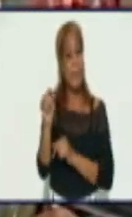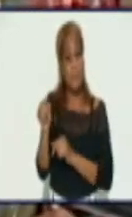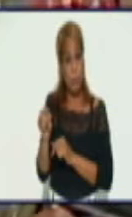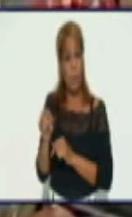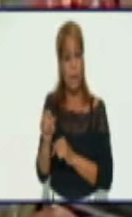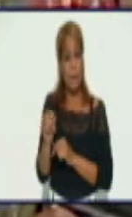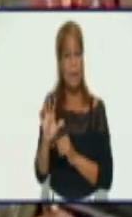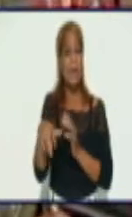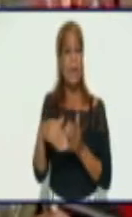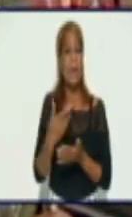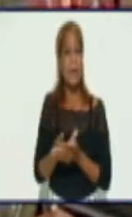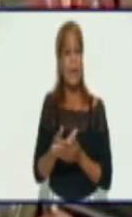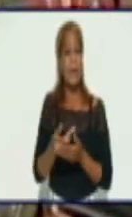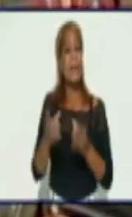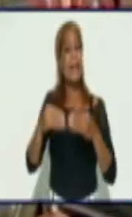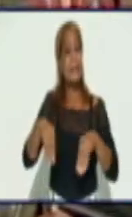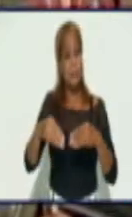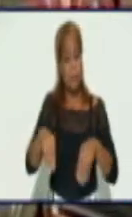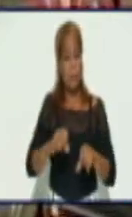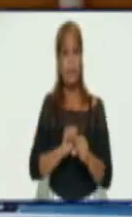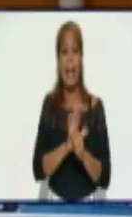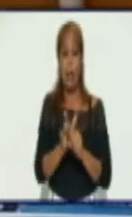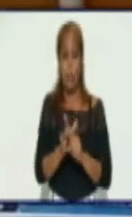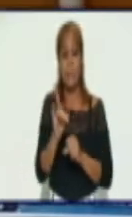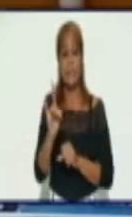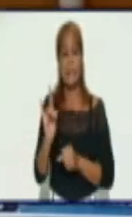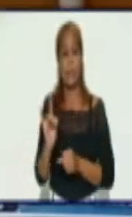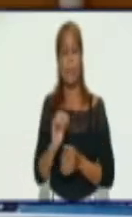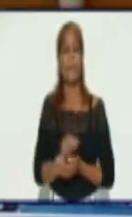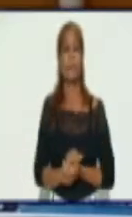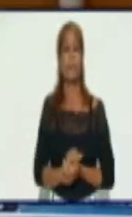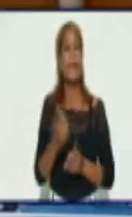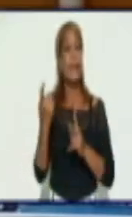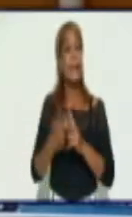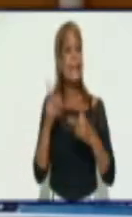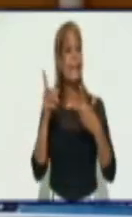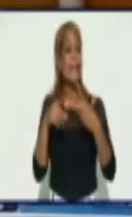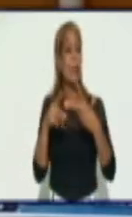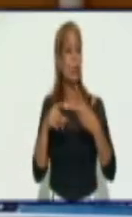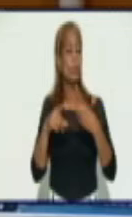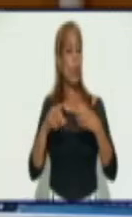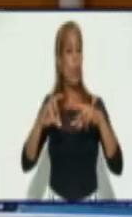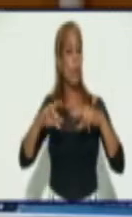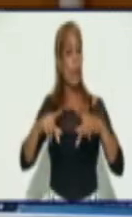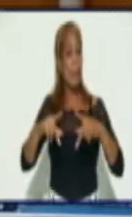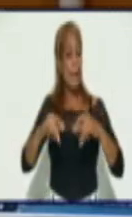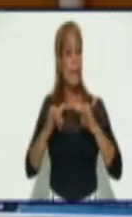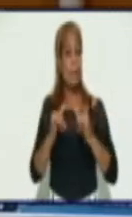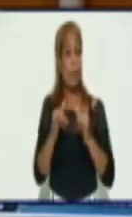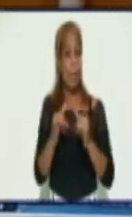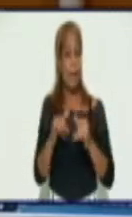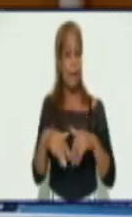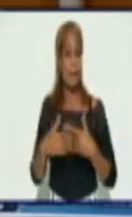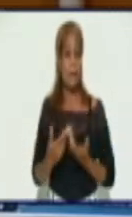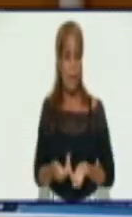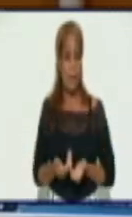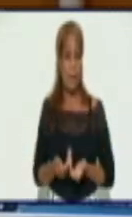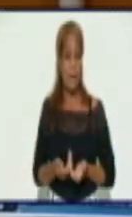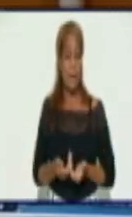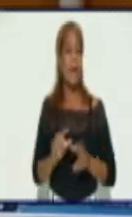en el escenario de la provincia y segundo reiterar eso me tocaba decir lo que vamos a informar